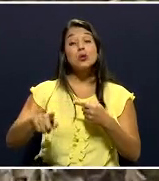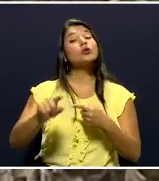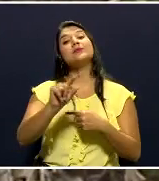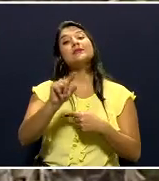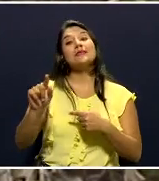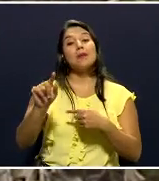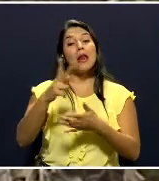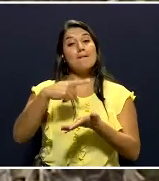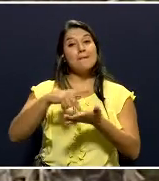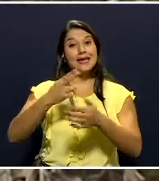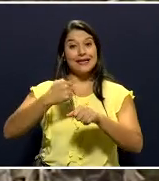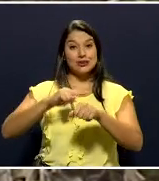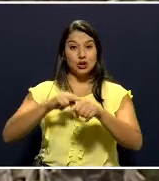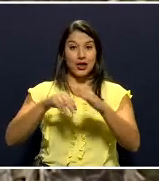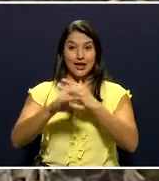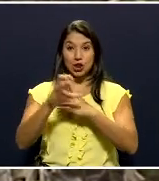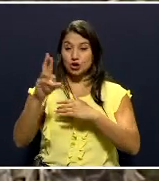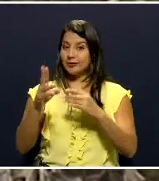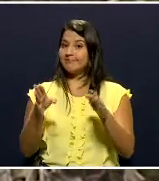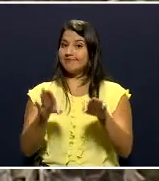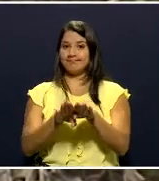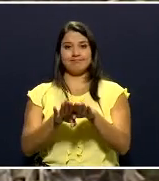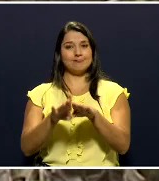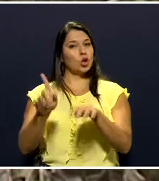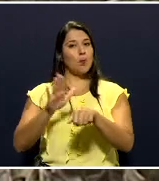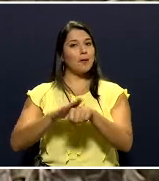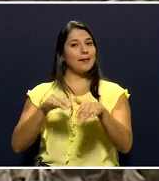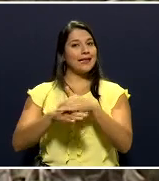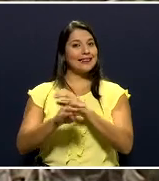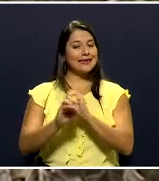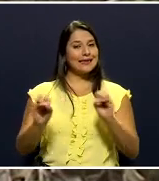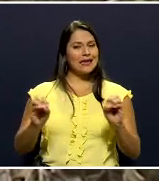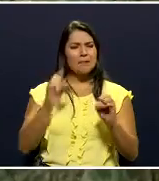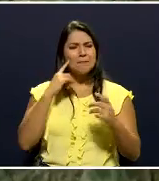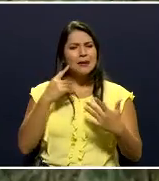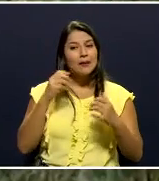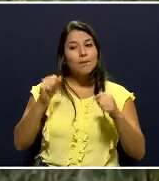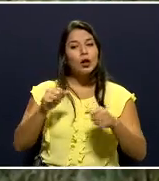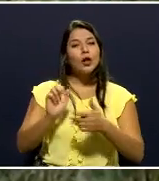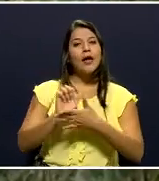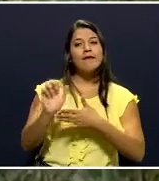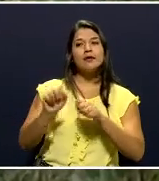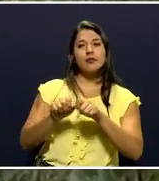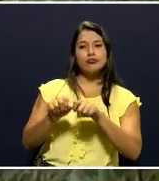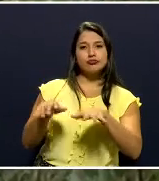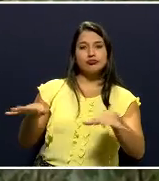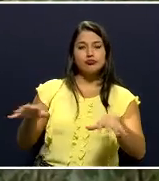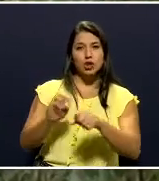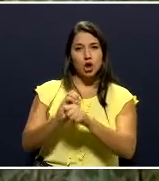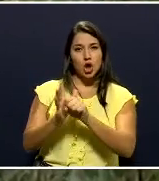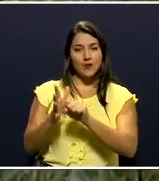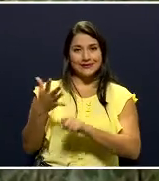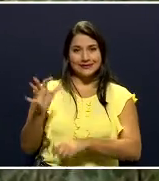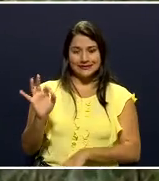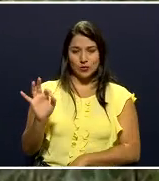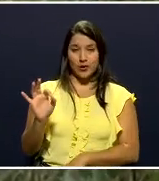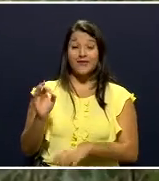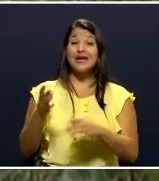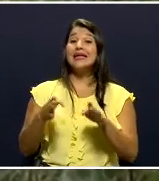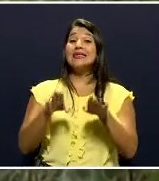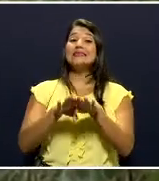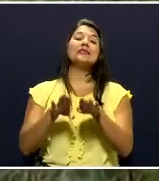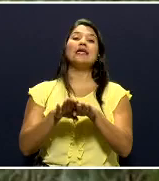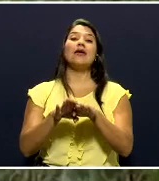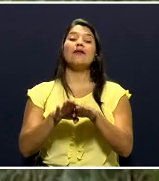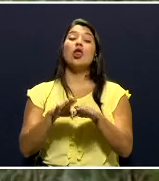parques nacionales de nuestro país permanezcan cerrados, esto con la finalidad de evitar la propagación del COVID-19. El cierre se estará